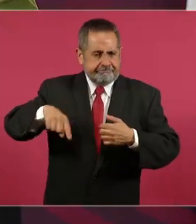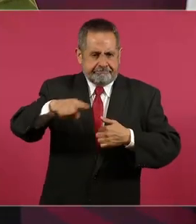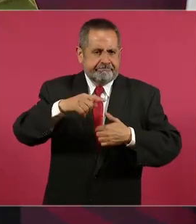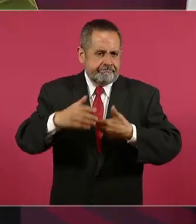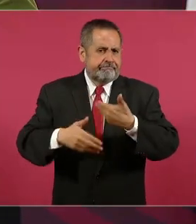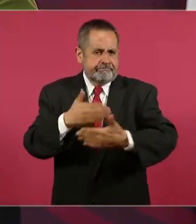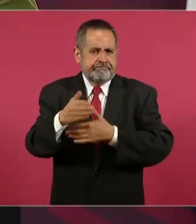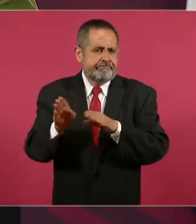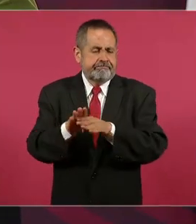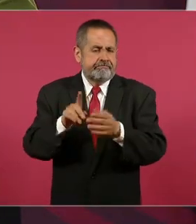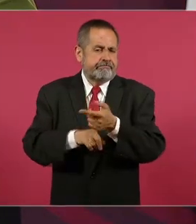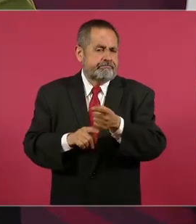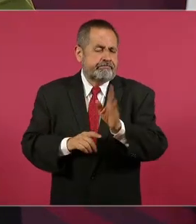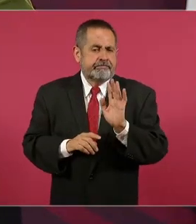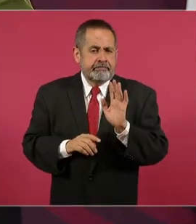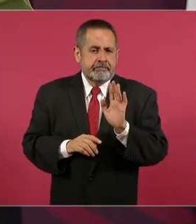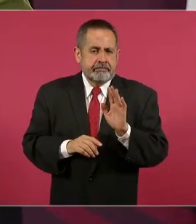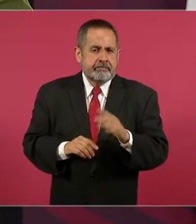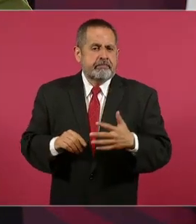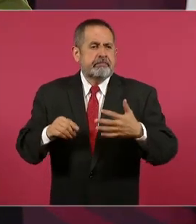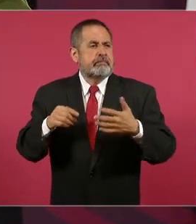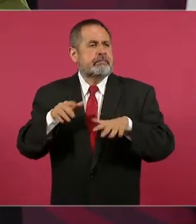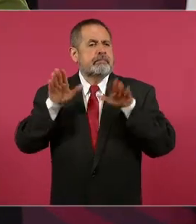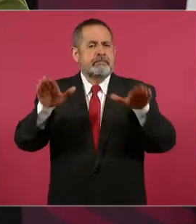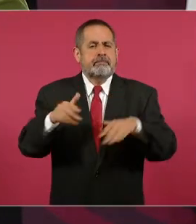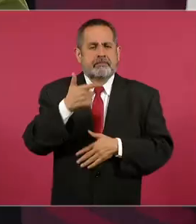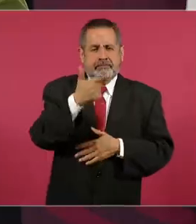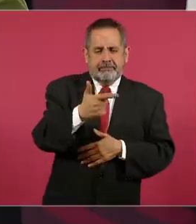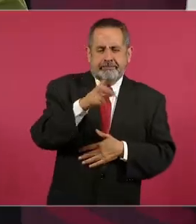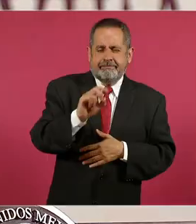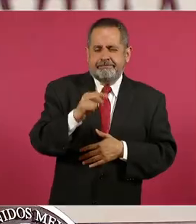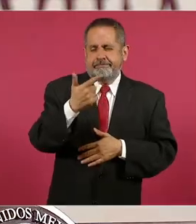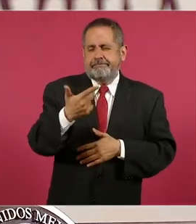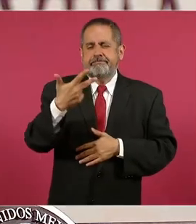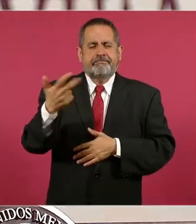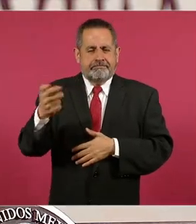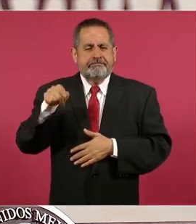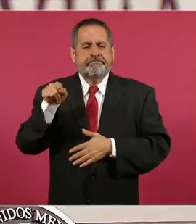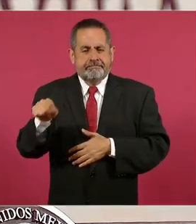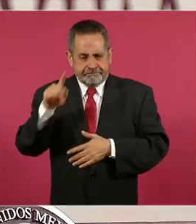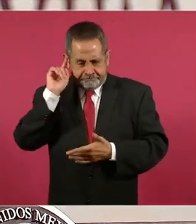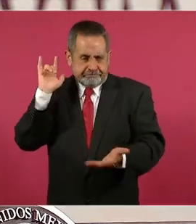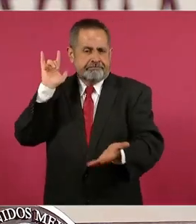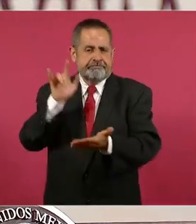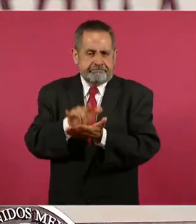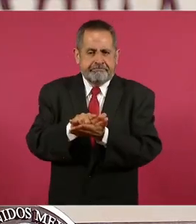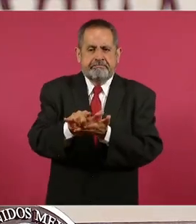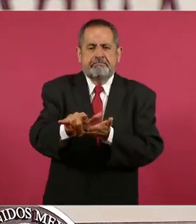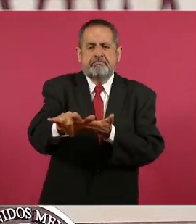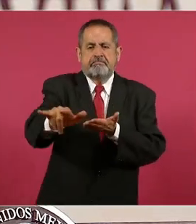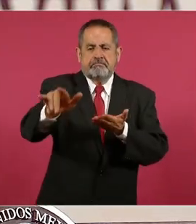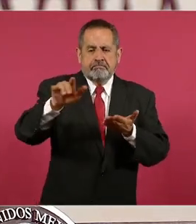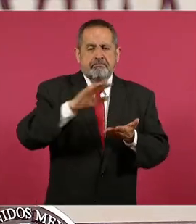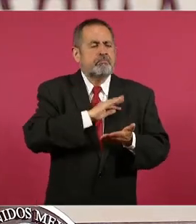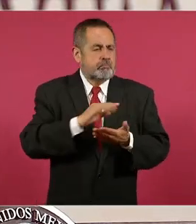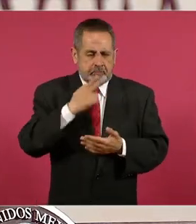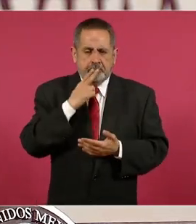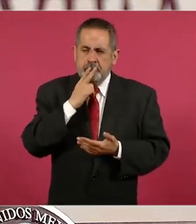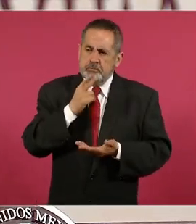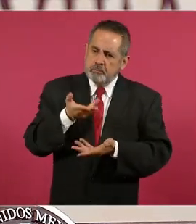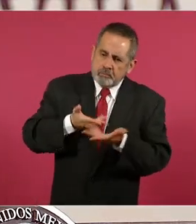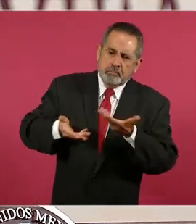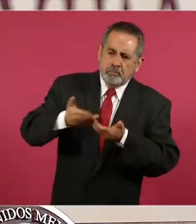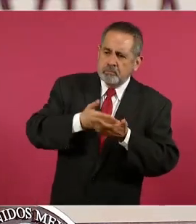lleguen los 737-800 a ese aeropuerto, y permita también